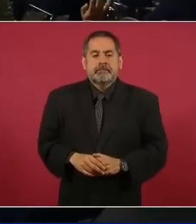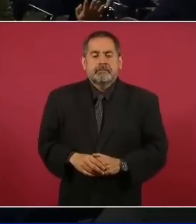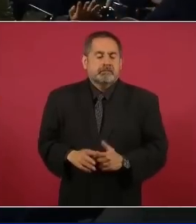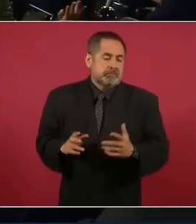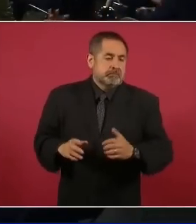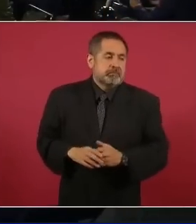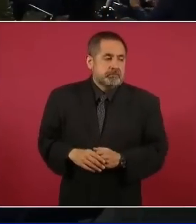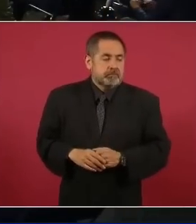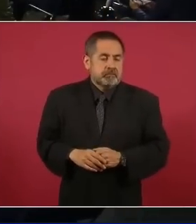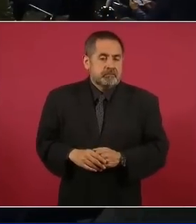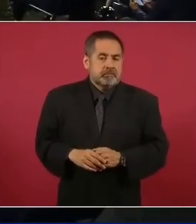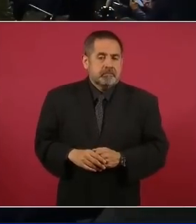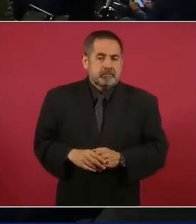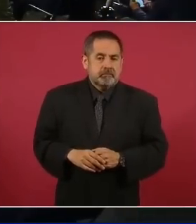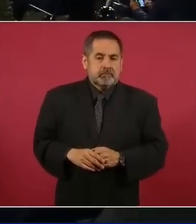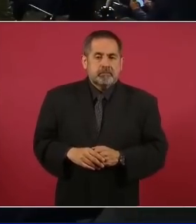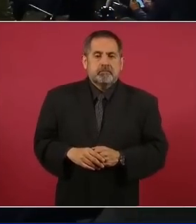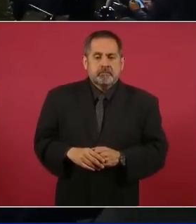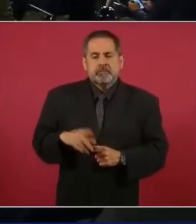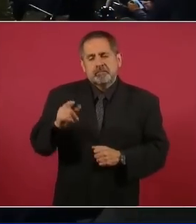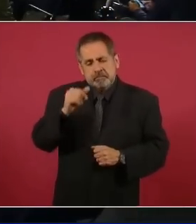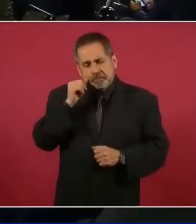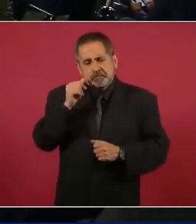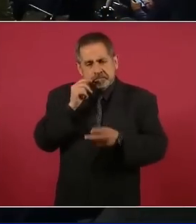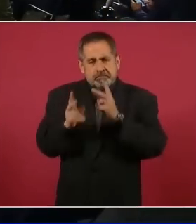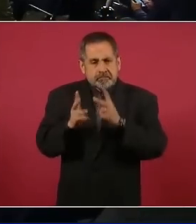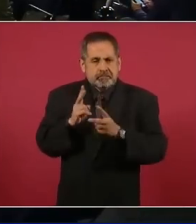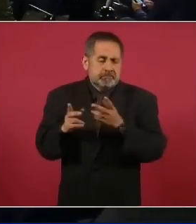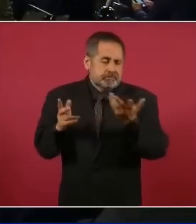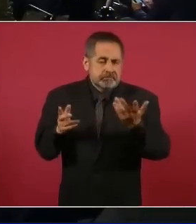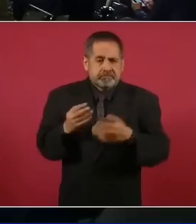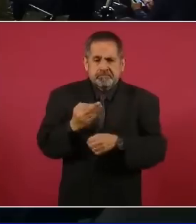Pero bueno, en todo lo que podamos ayudar, y estamos haciéndolo,